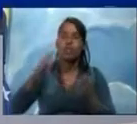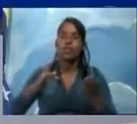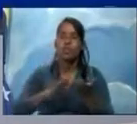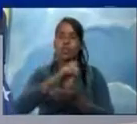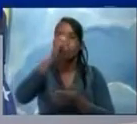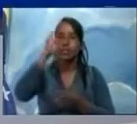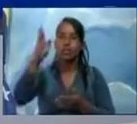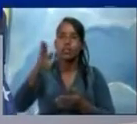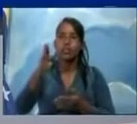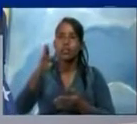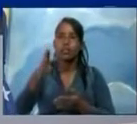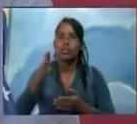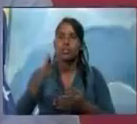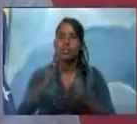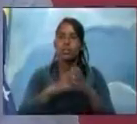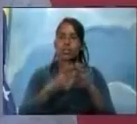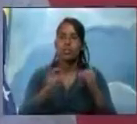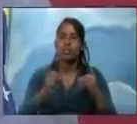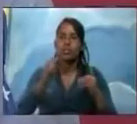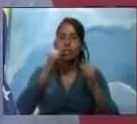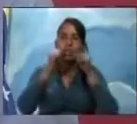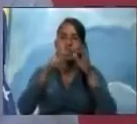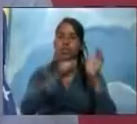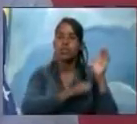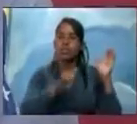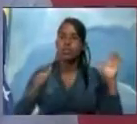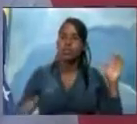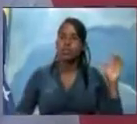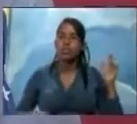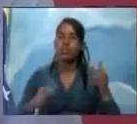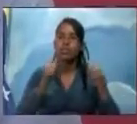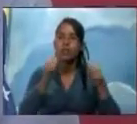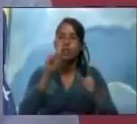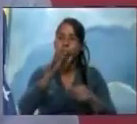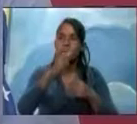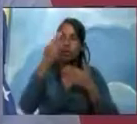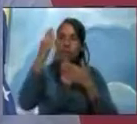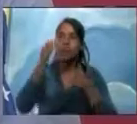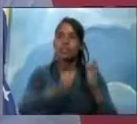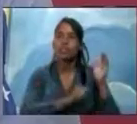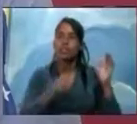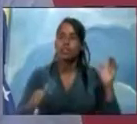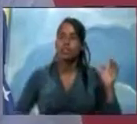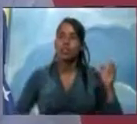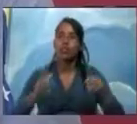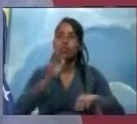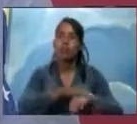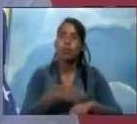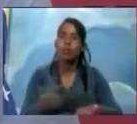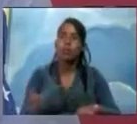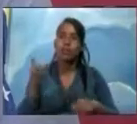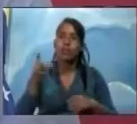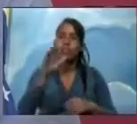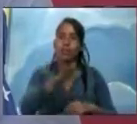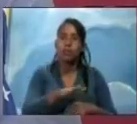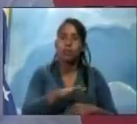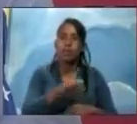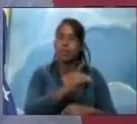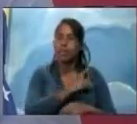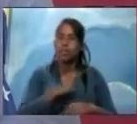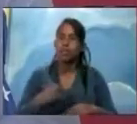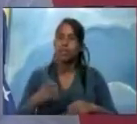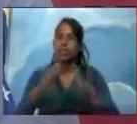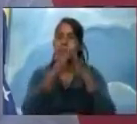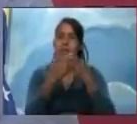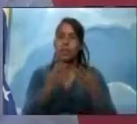Gloria a Dios, bendito sea el Señor Jesucristo. Bien, damos gracias al Señor porque estamos acá deleitando de